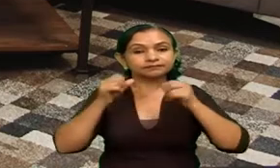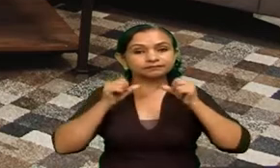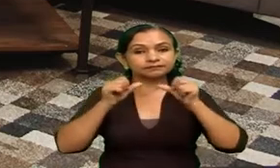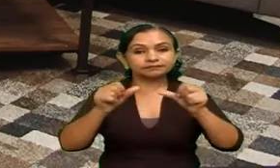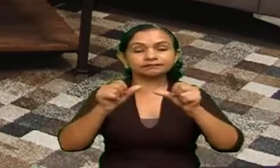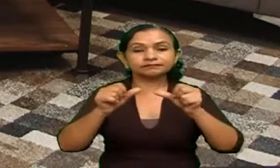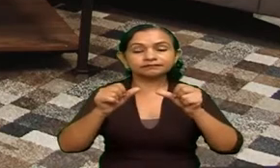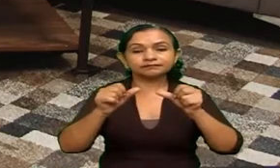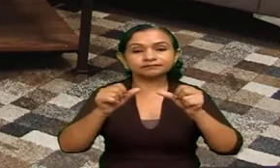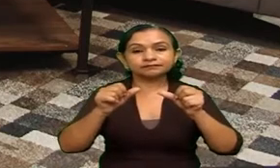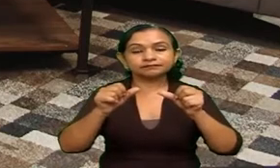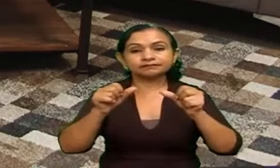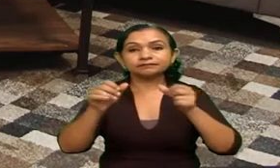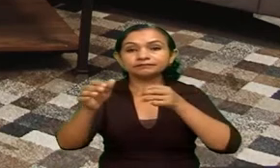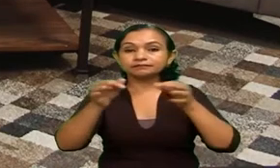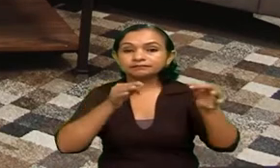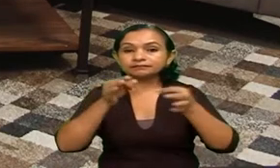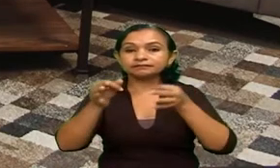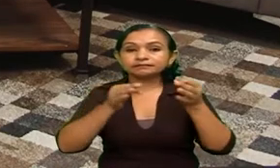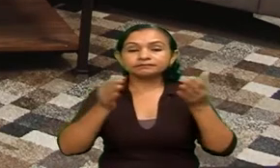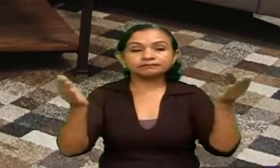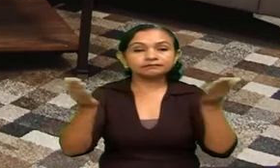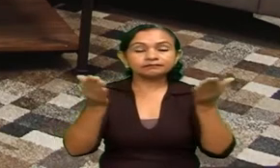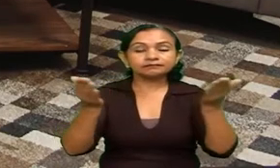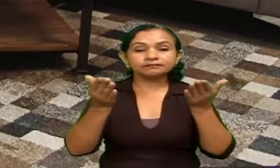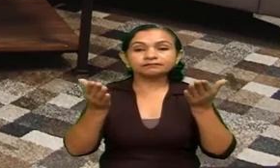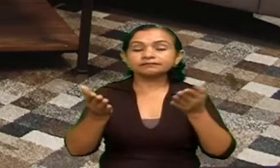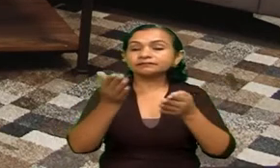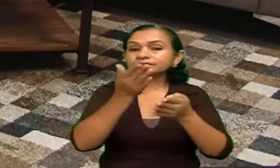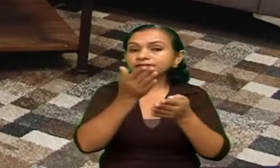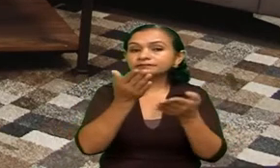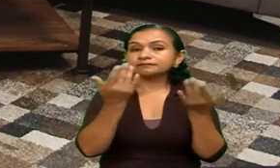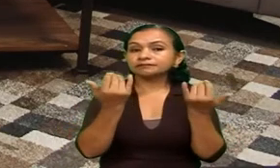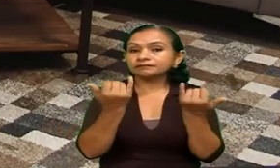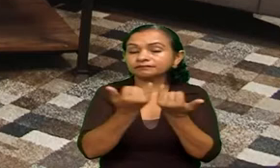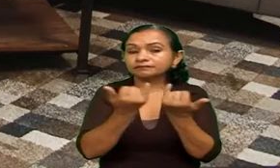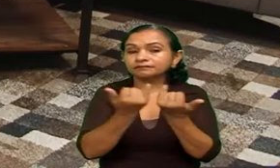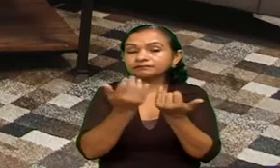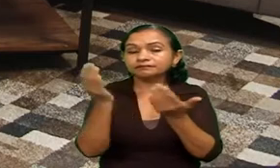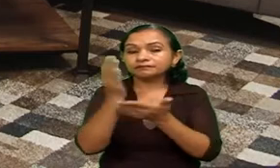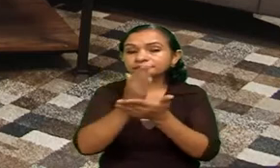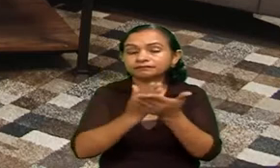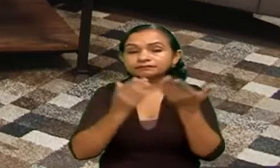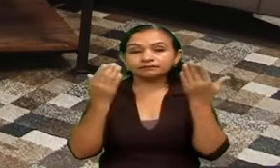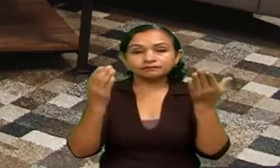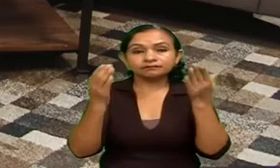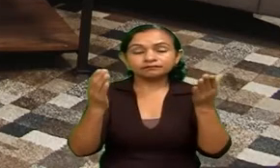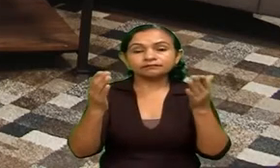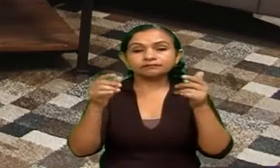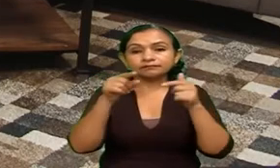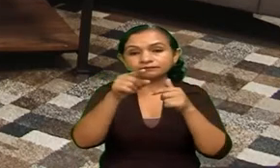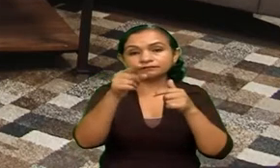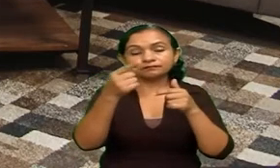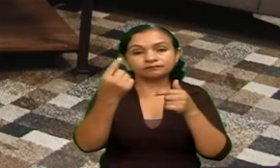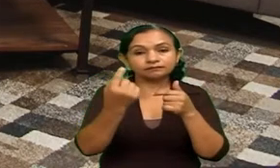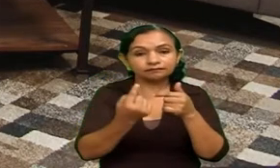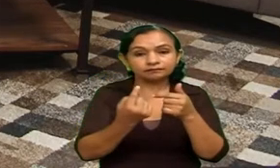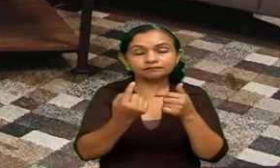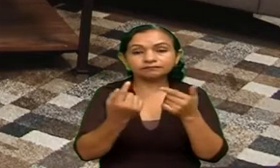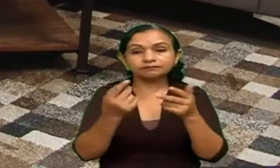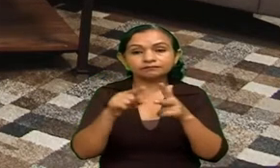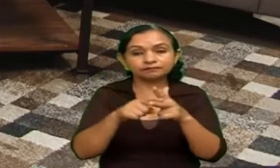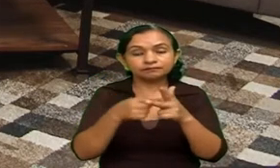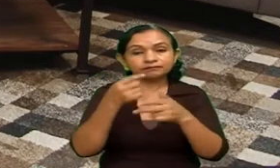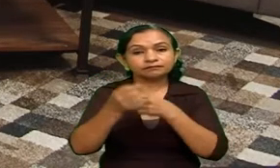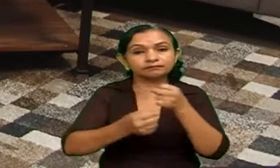tiene bastantes láminas ahí. Quisiera que habláramos de los avances, pero también de algunas conquistas. Usted estuvo por acá a principios de